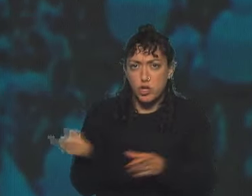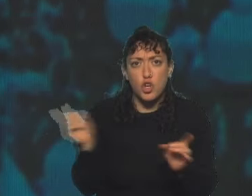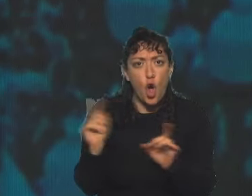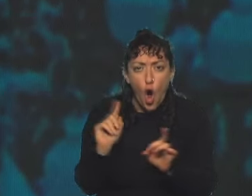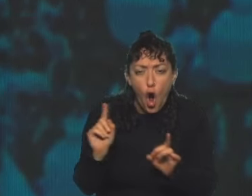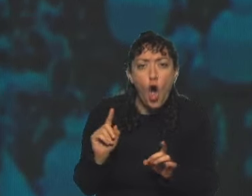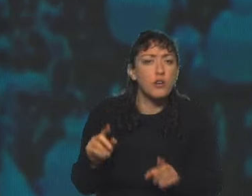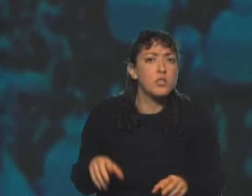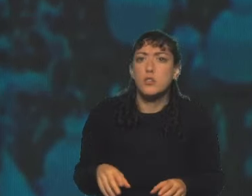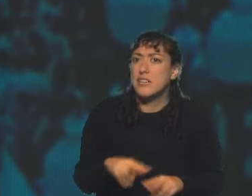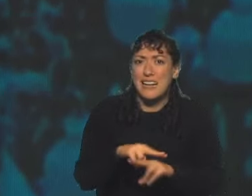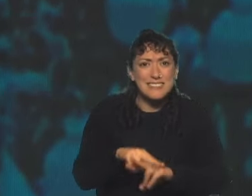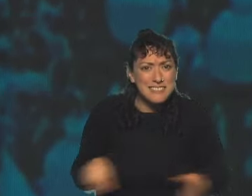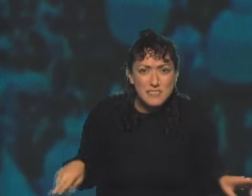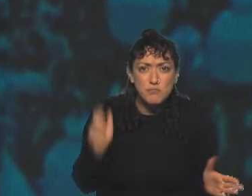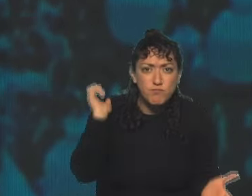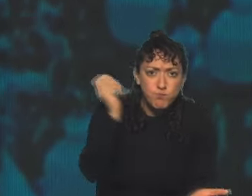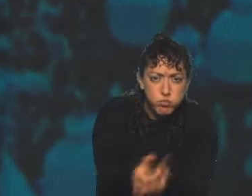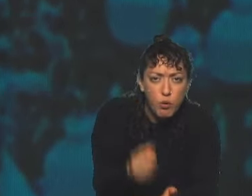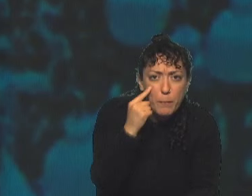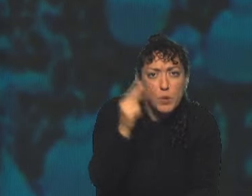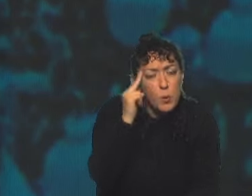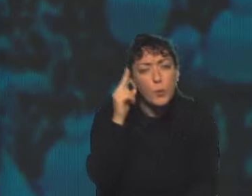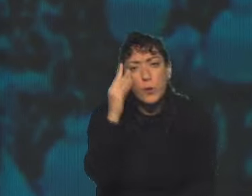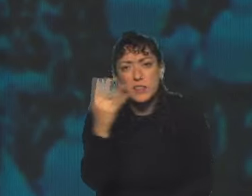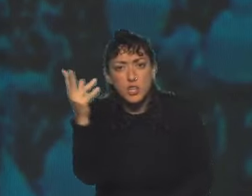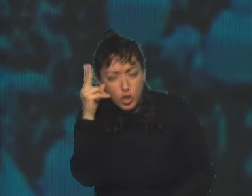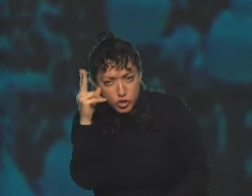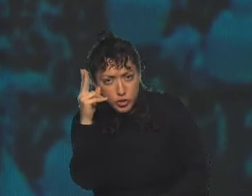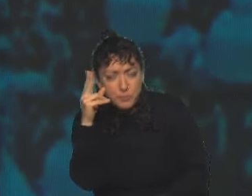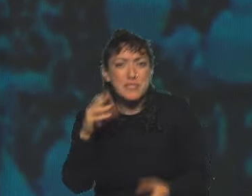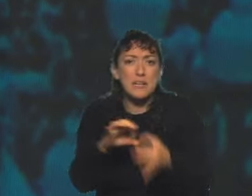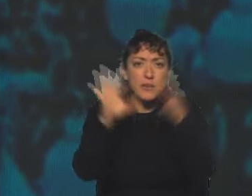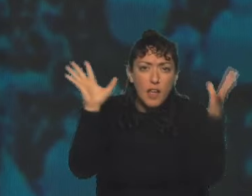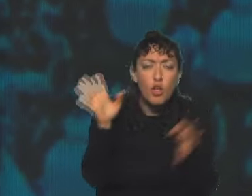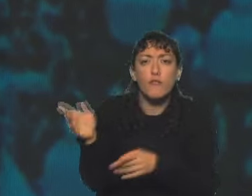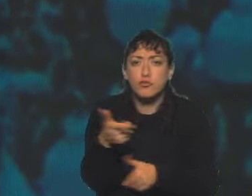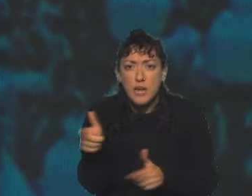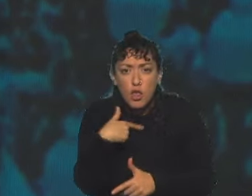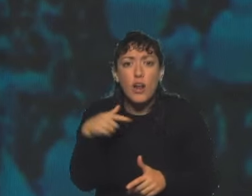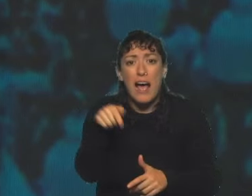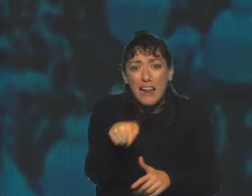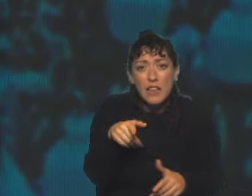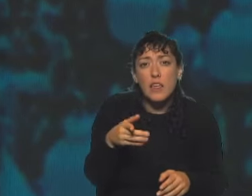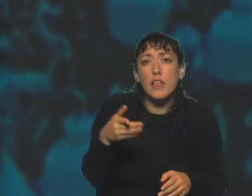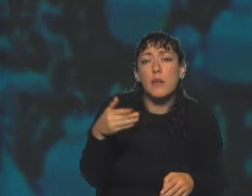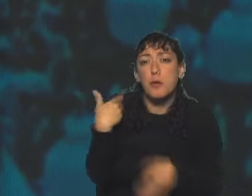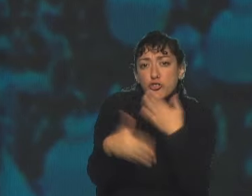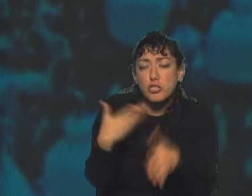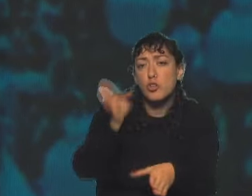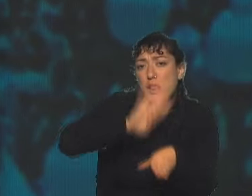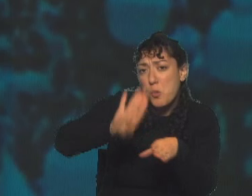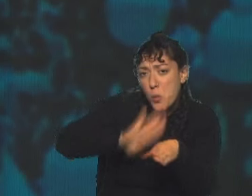canceló definitivamente en 1948. Vino la Libertadora fusiladora, ¿tomó deuda? Ahí empezó un proceso de